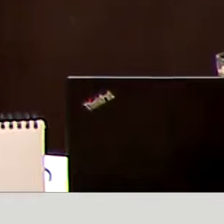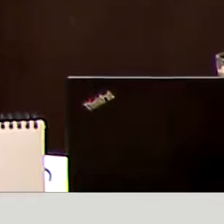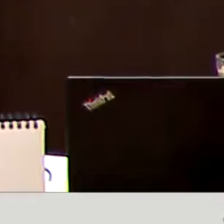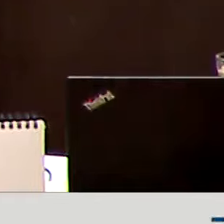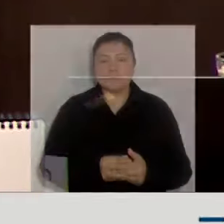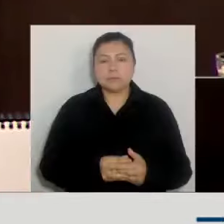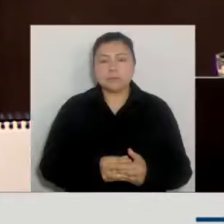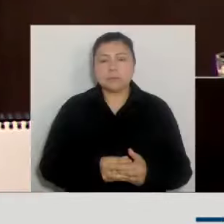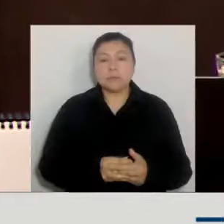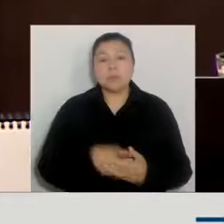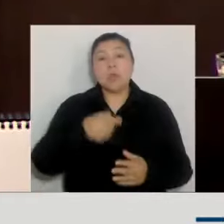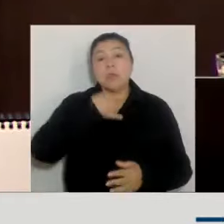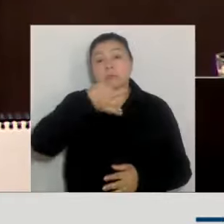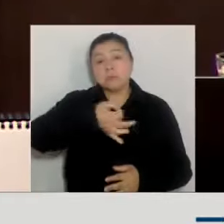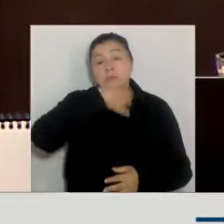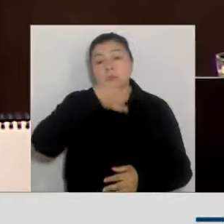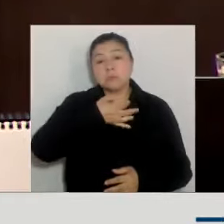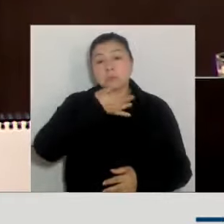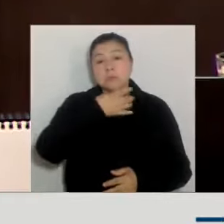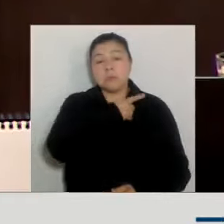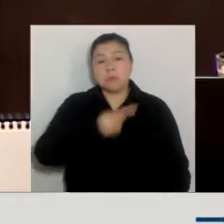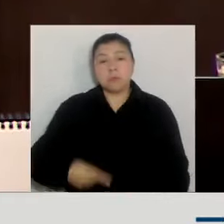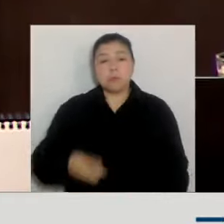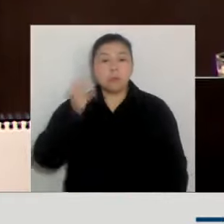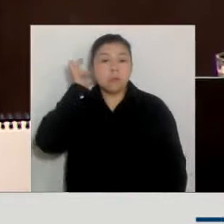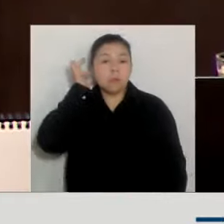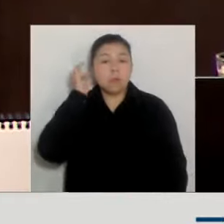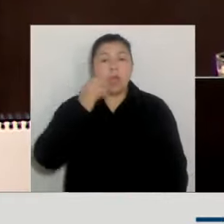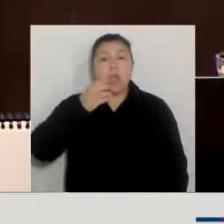continuamos con el debate tiene la palabra la diputada giovana